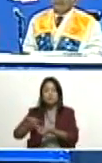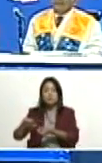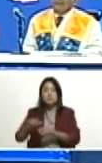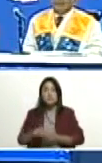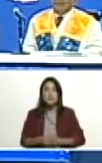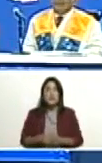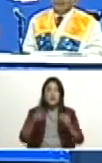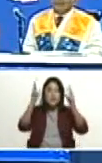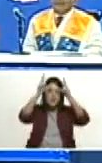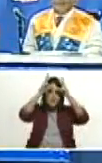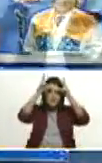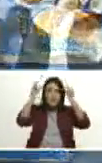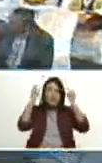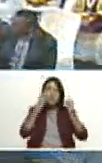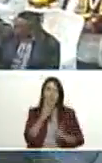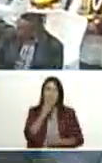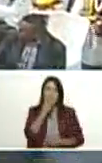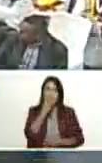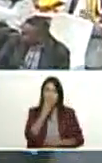enfermería en hemoterapia,